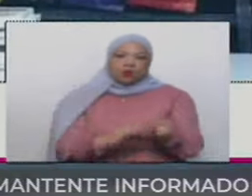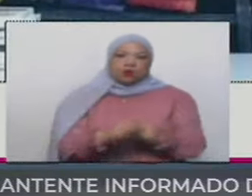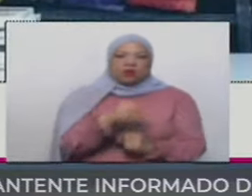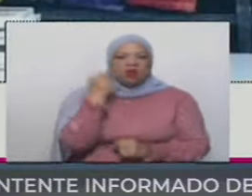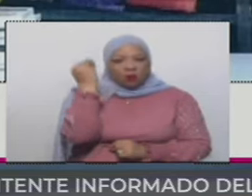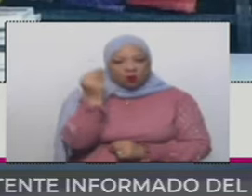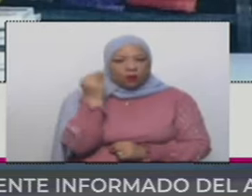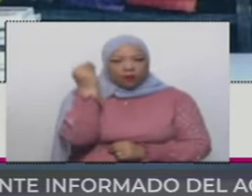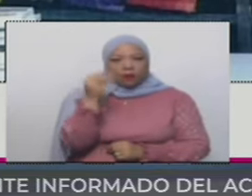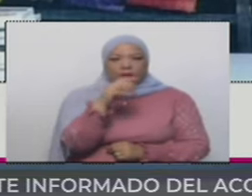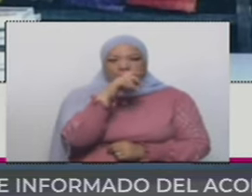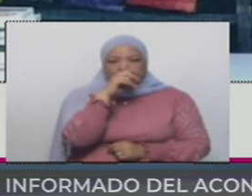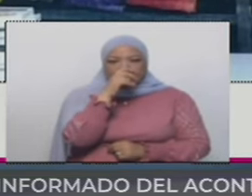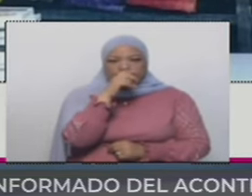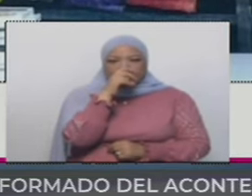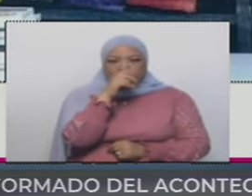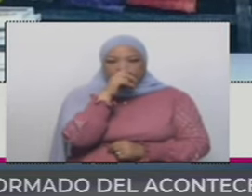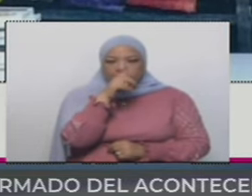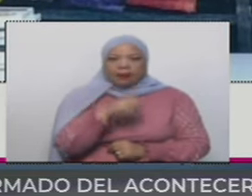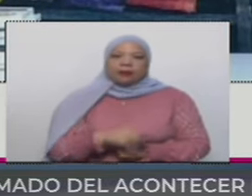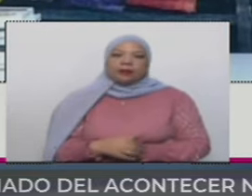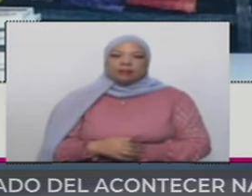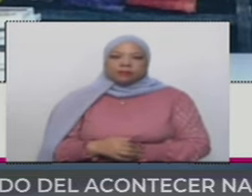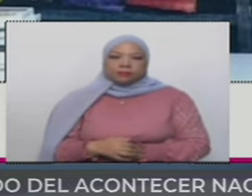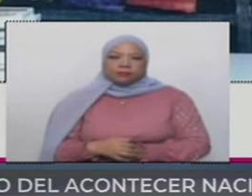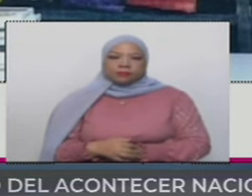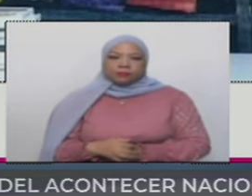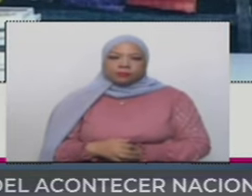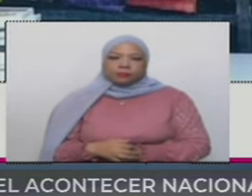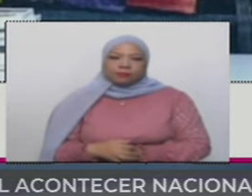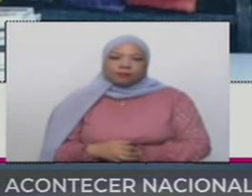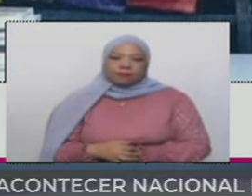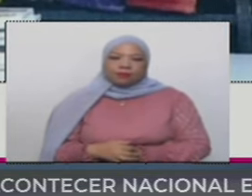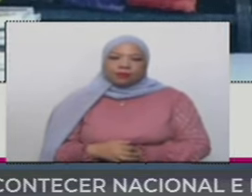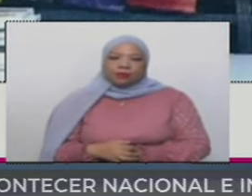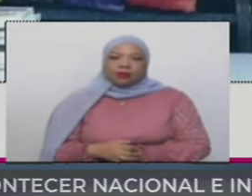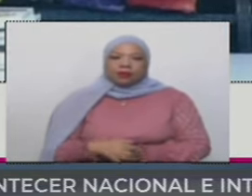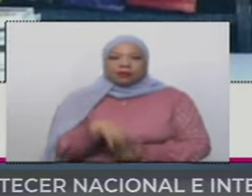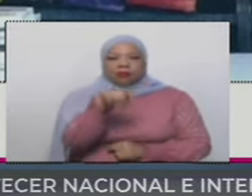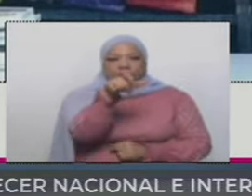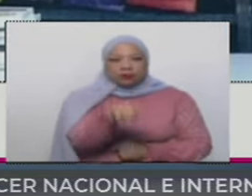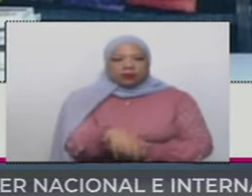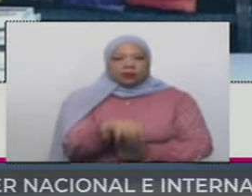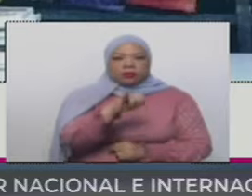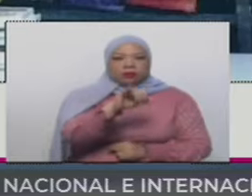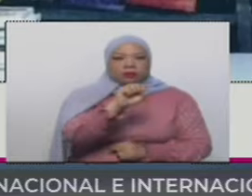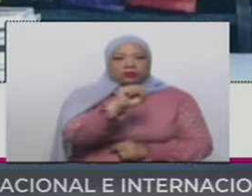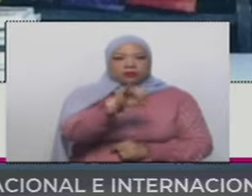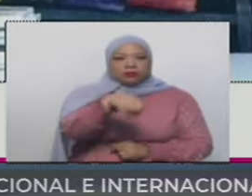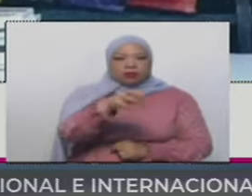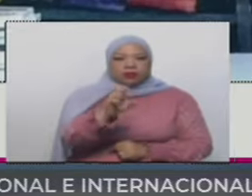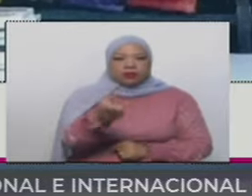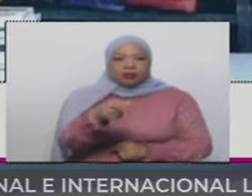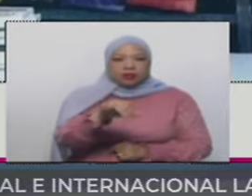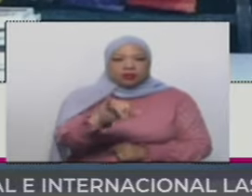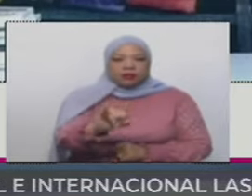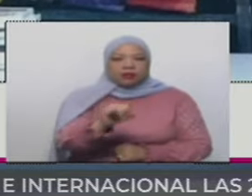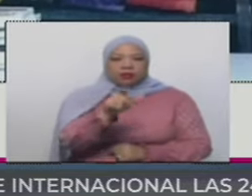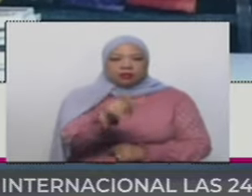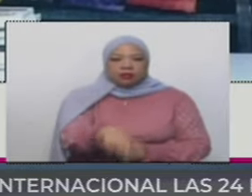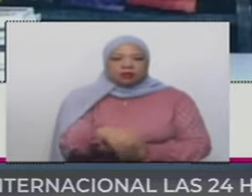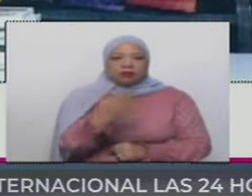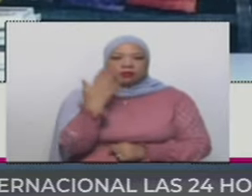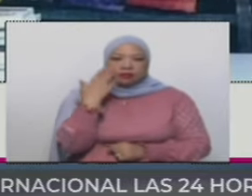Opinión de Cultura. Ahí tenía Izaguirre, ¿vale? El padre de Boris. De Boris